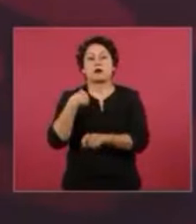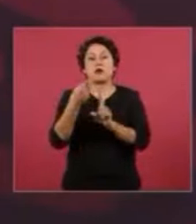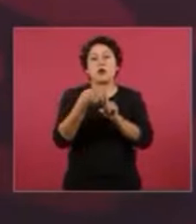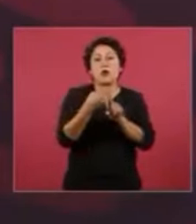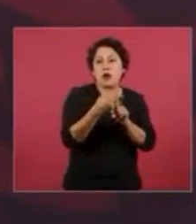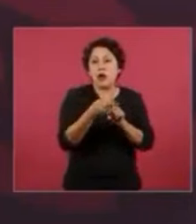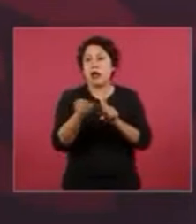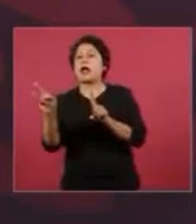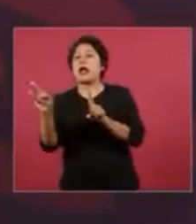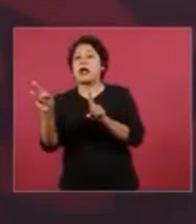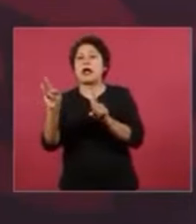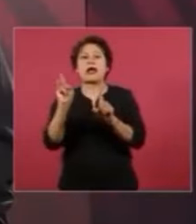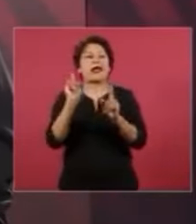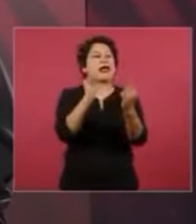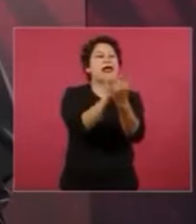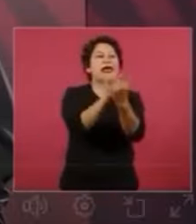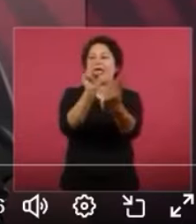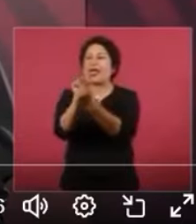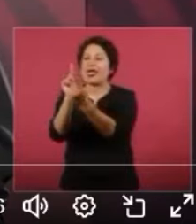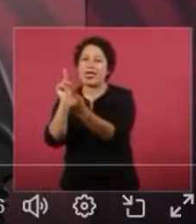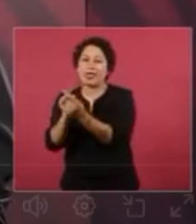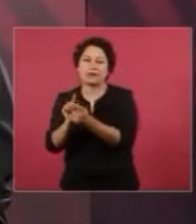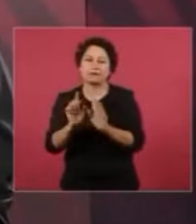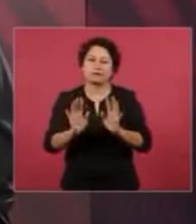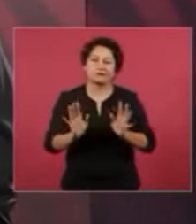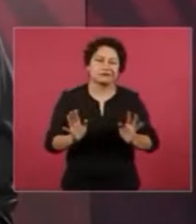cerrar porque este